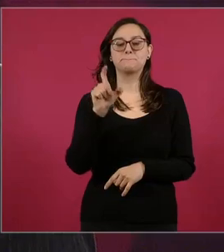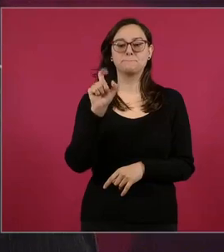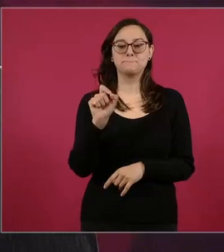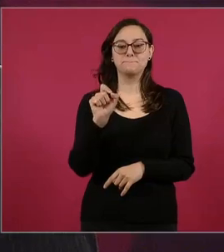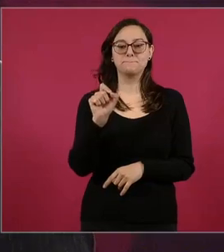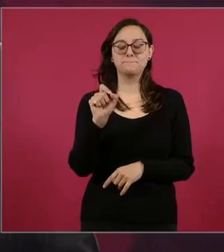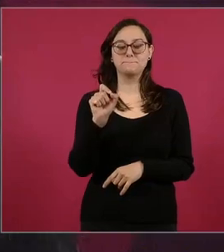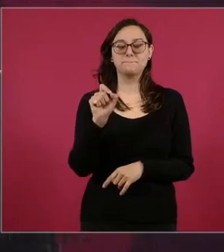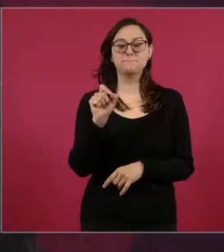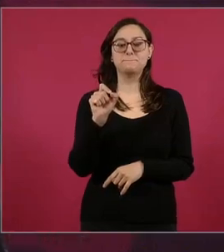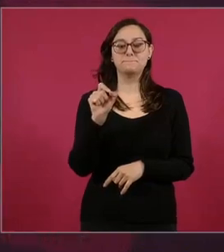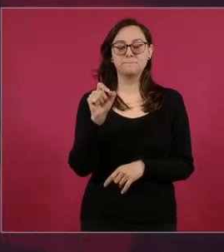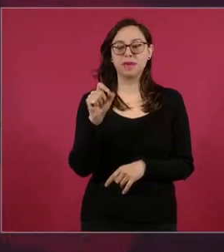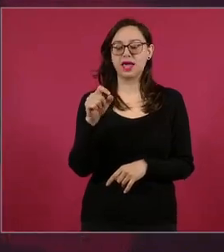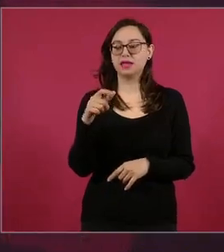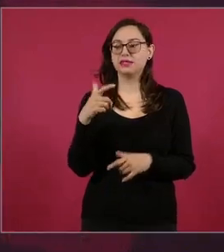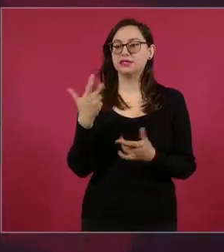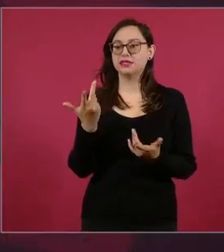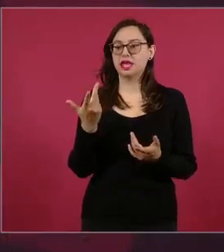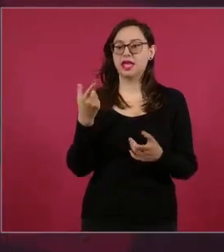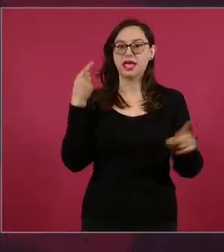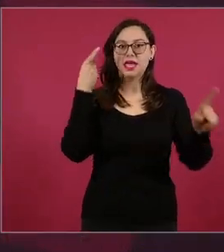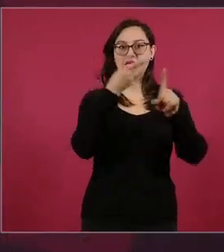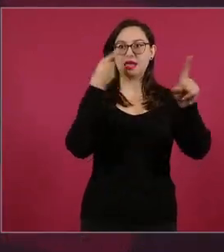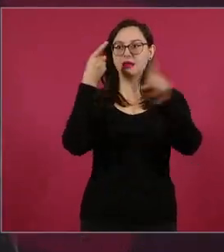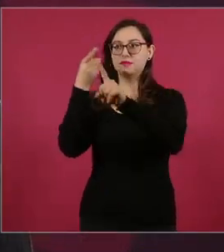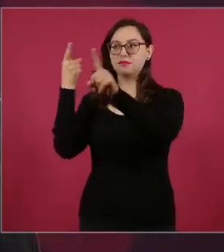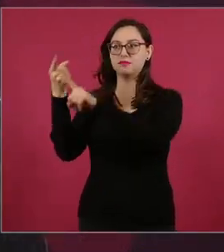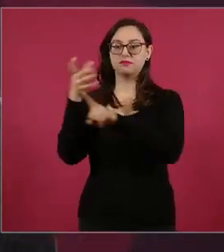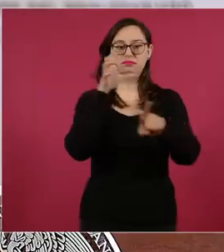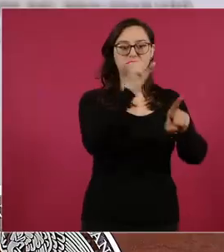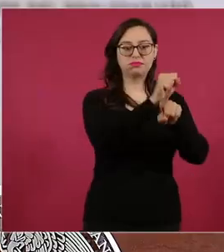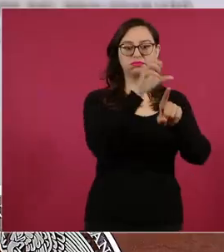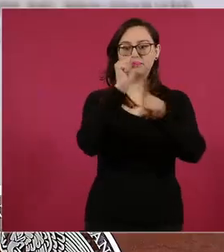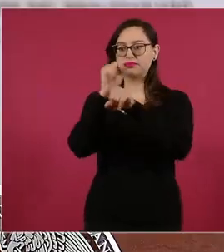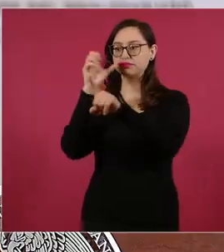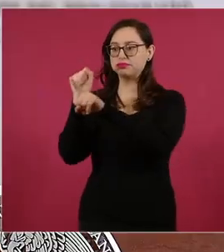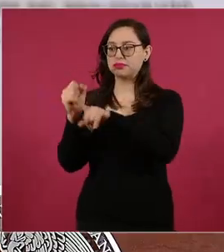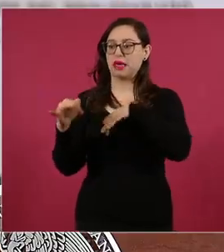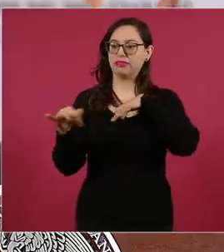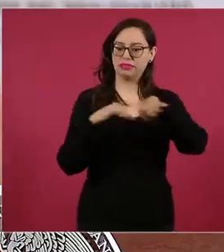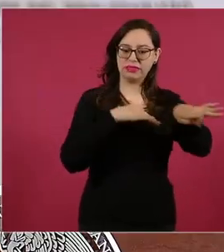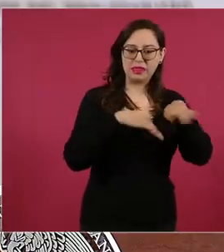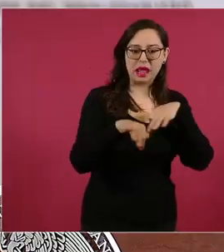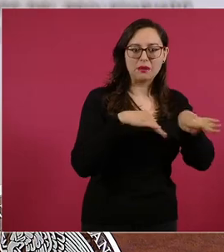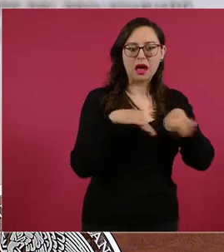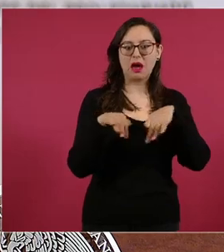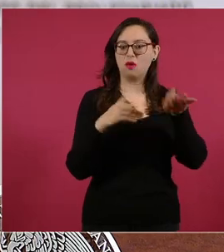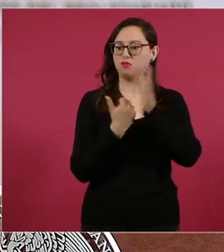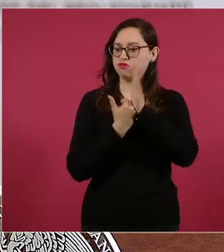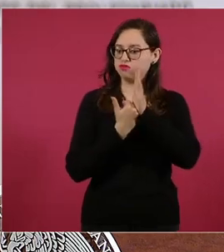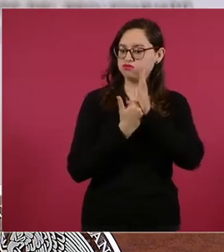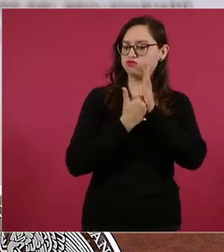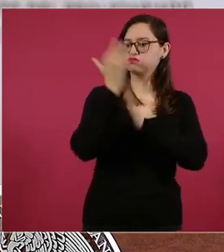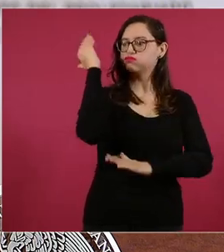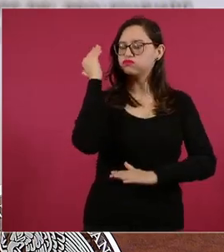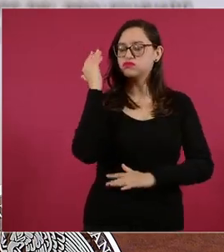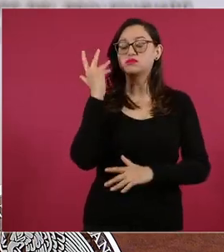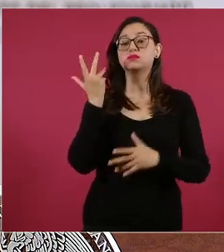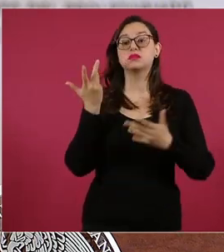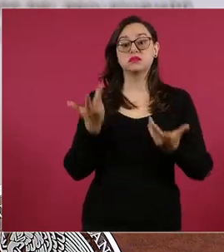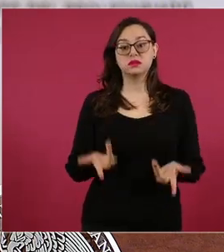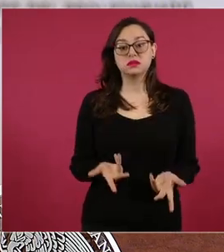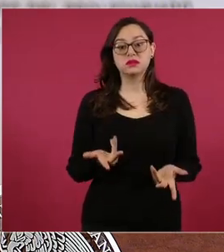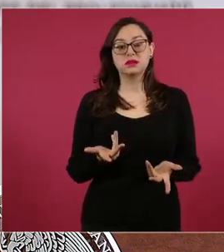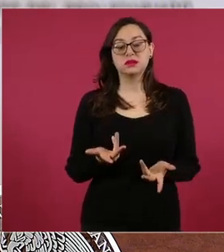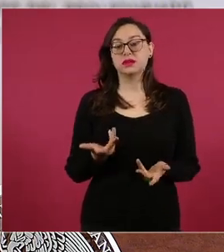Es histórico el empleo en Chiapas ahora en este gobierno y en el mes de junio, este pasado mes,